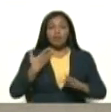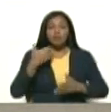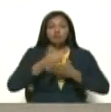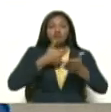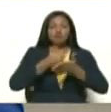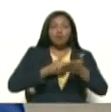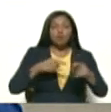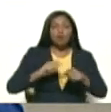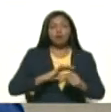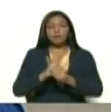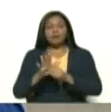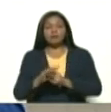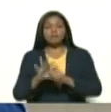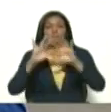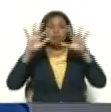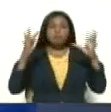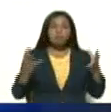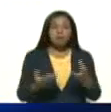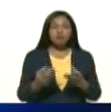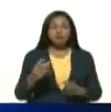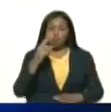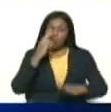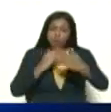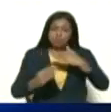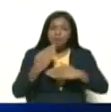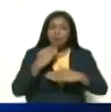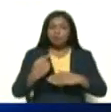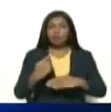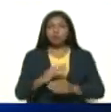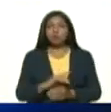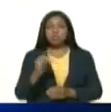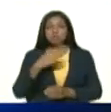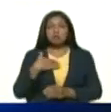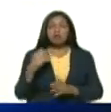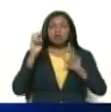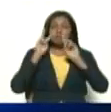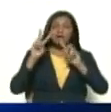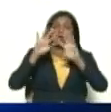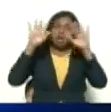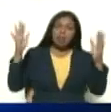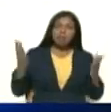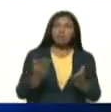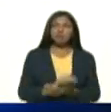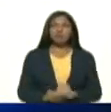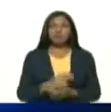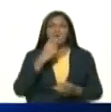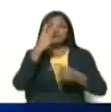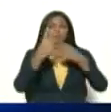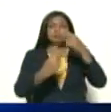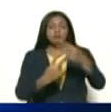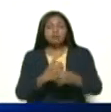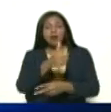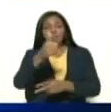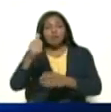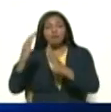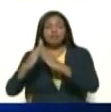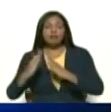coronavirus. Humildemente lo digo, a quien lo quiere escuchar en el mundo, la visita casa por